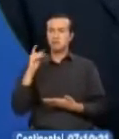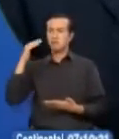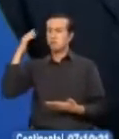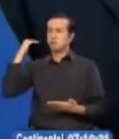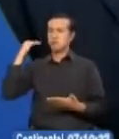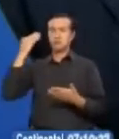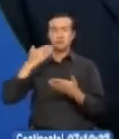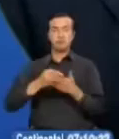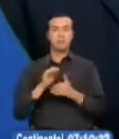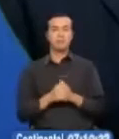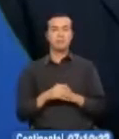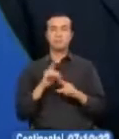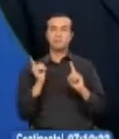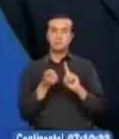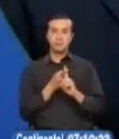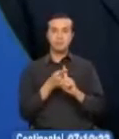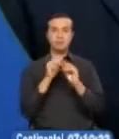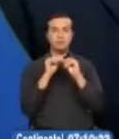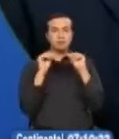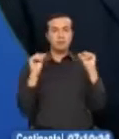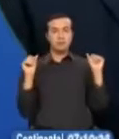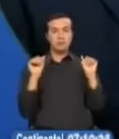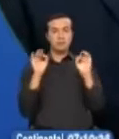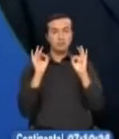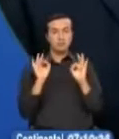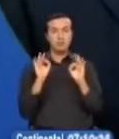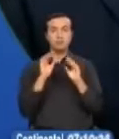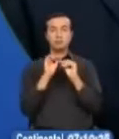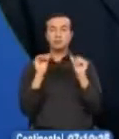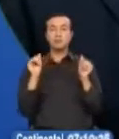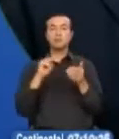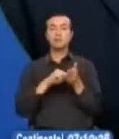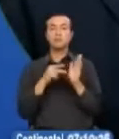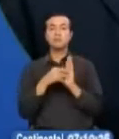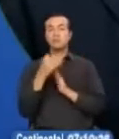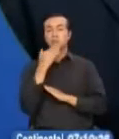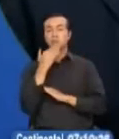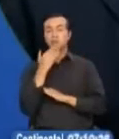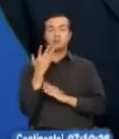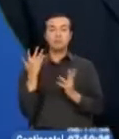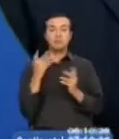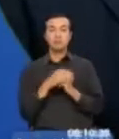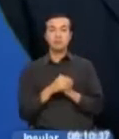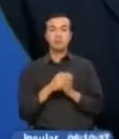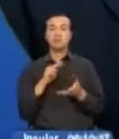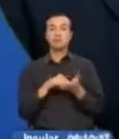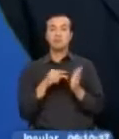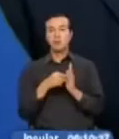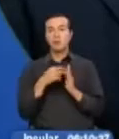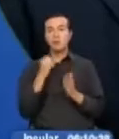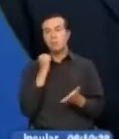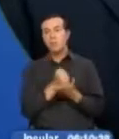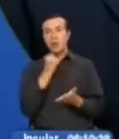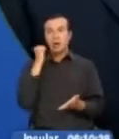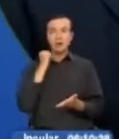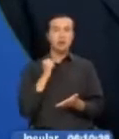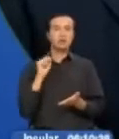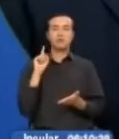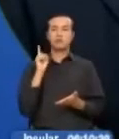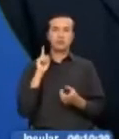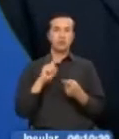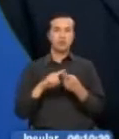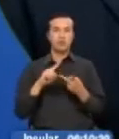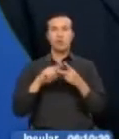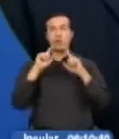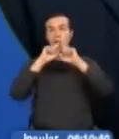este es el primer paso para calidad y calidad no tiene ninguna relación necesariamente con marcas comerciales nombres